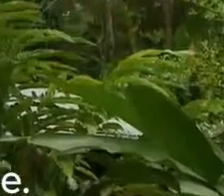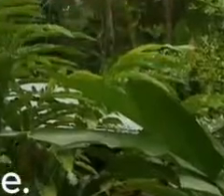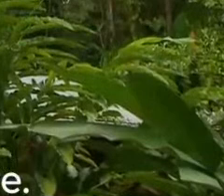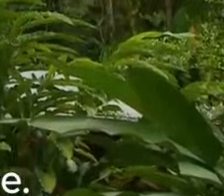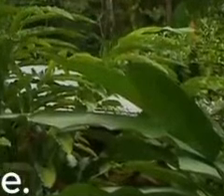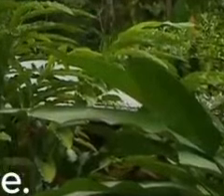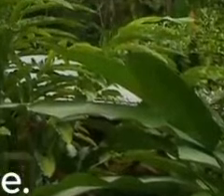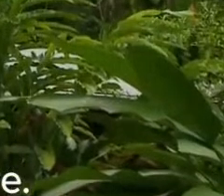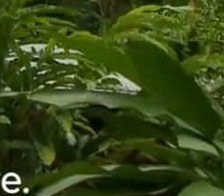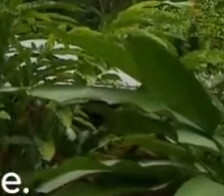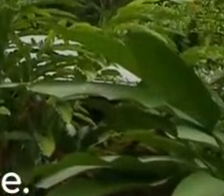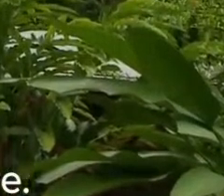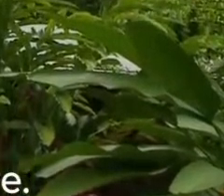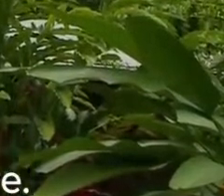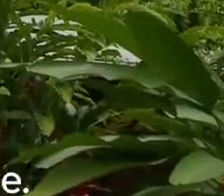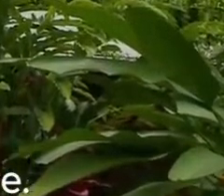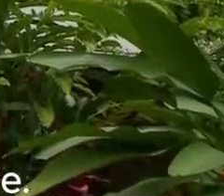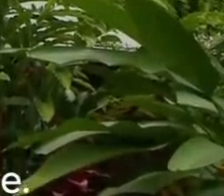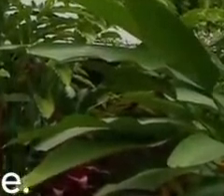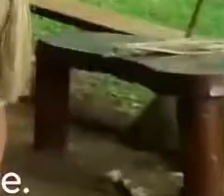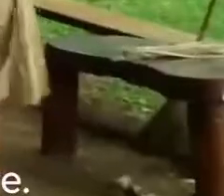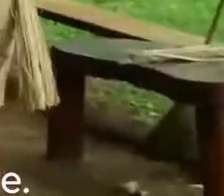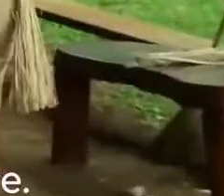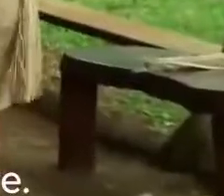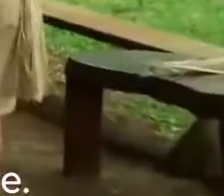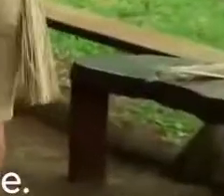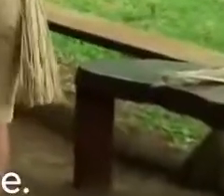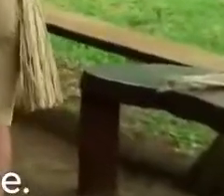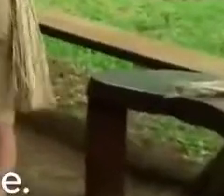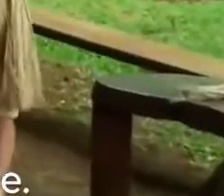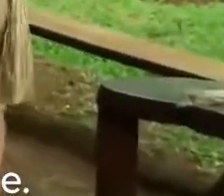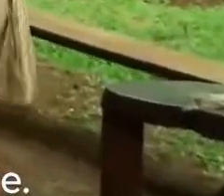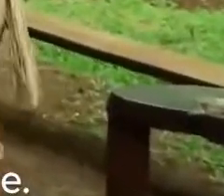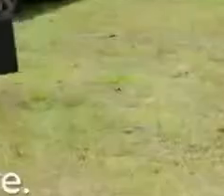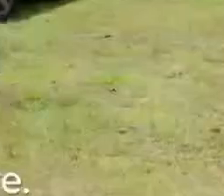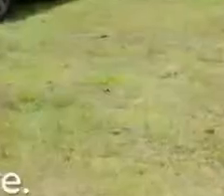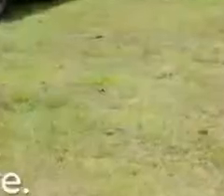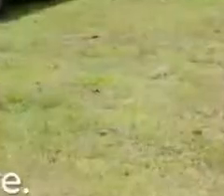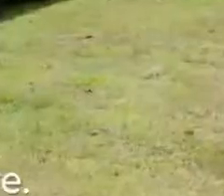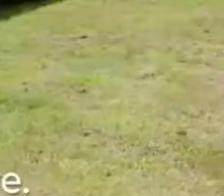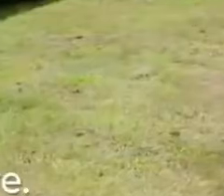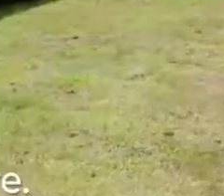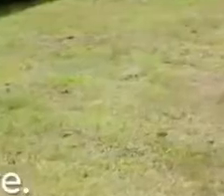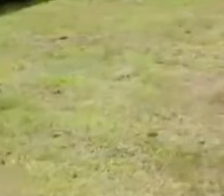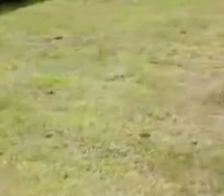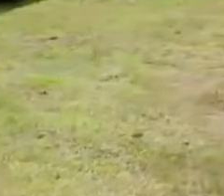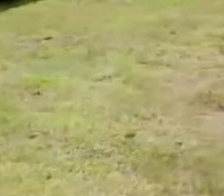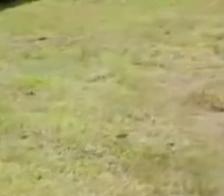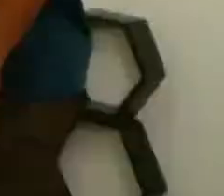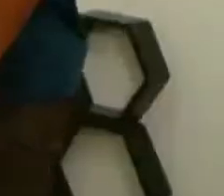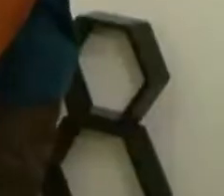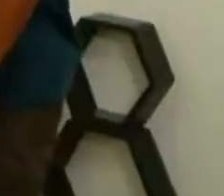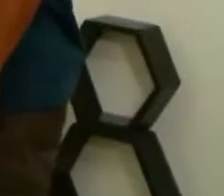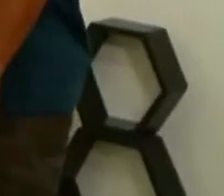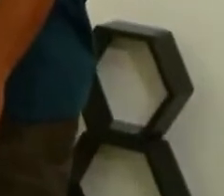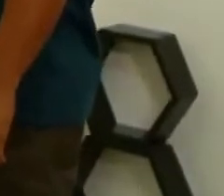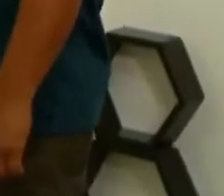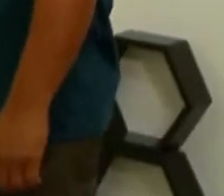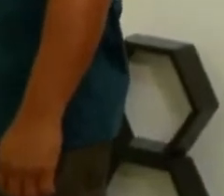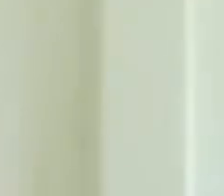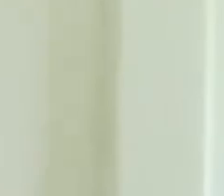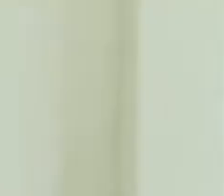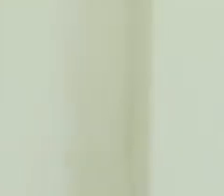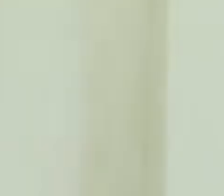el turista conozca nuestra costumbre, porque aquí está lo espeso de mi cultura. En las últimas décadas,